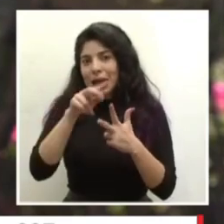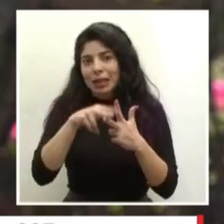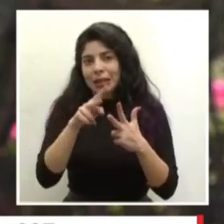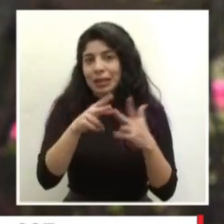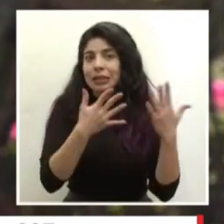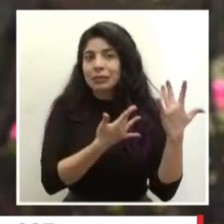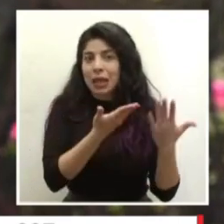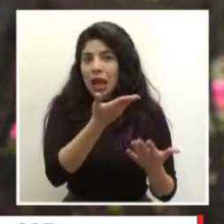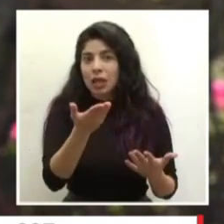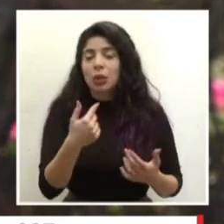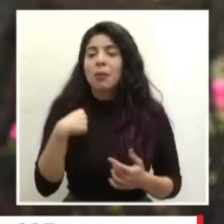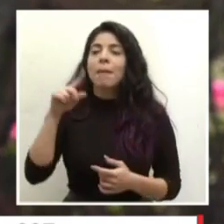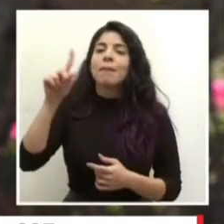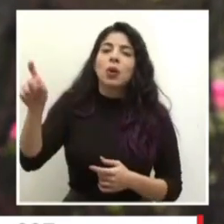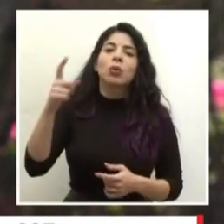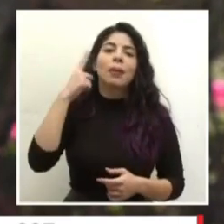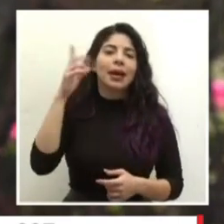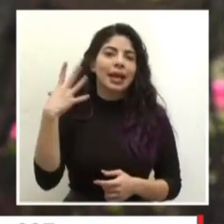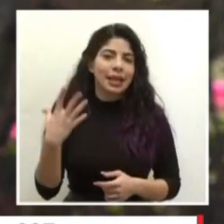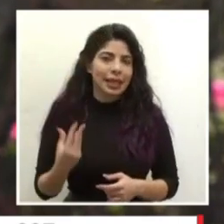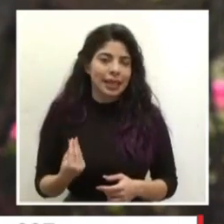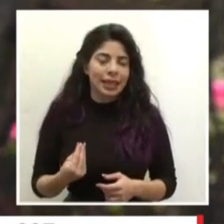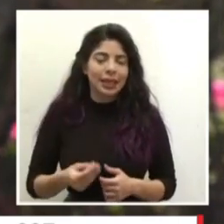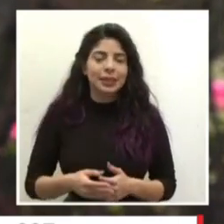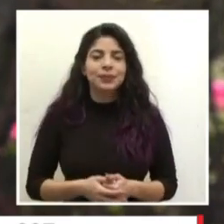ministra Yanina Dinard.